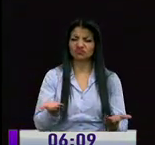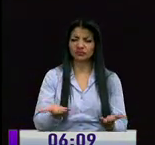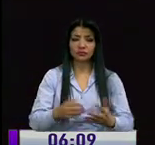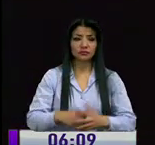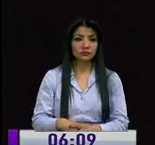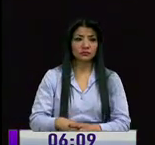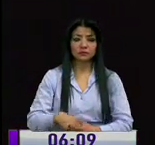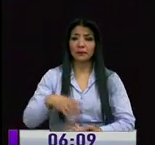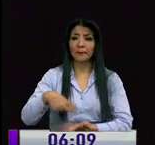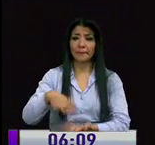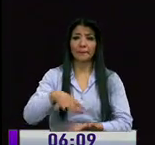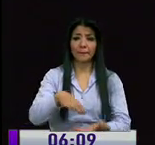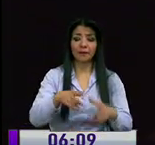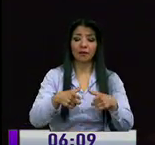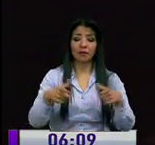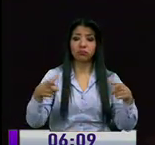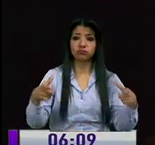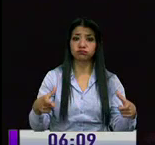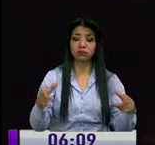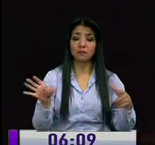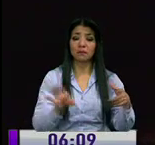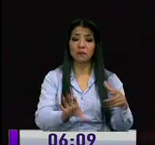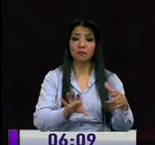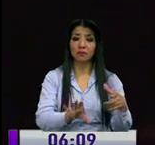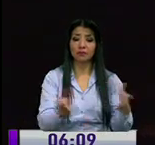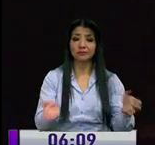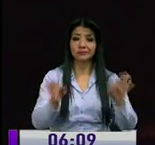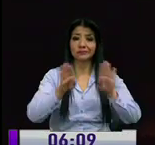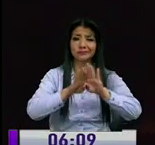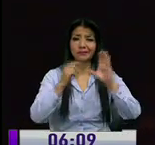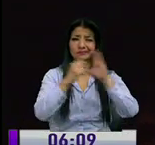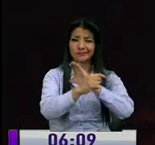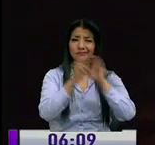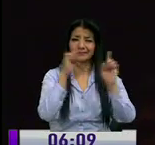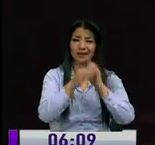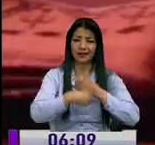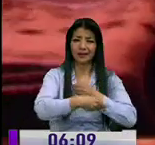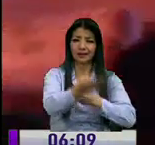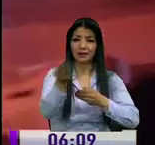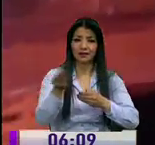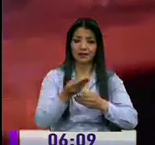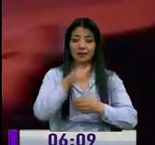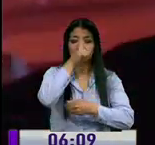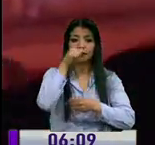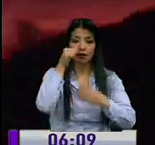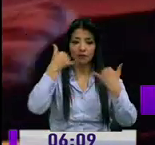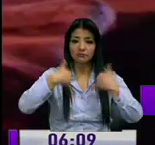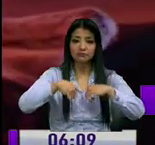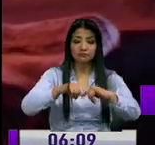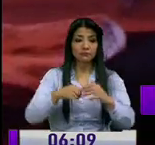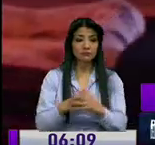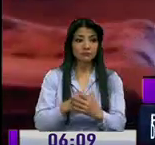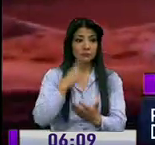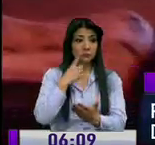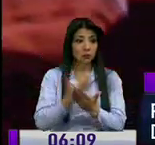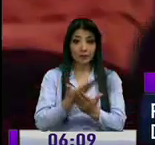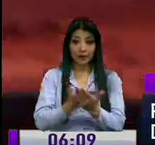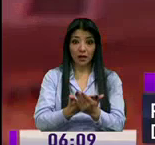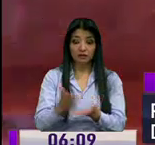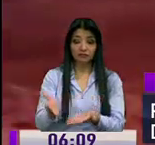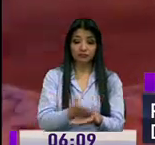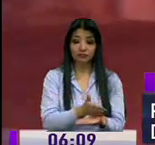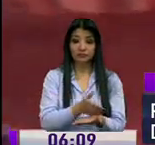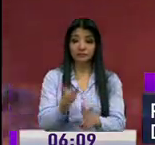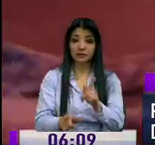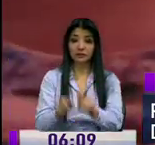contaminar contenedores y a enviar droga a través de los couriers, continúa. Todas las evidencias y los detenidos fueron puestos